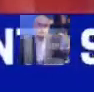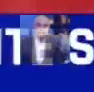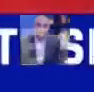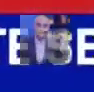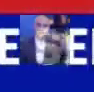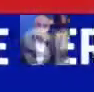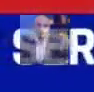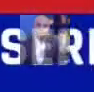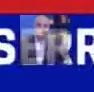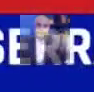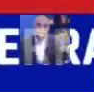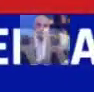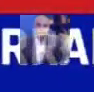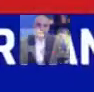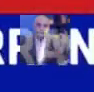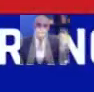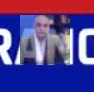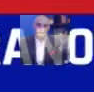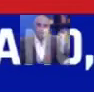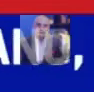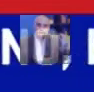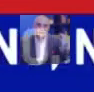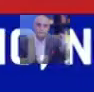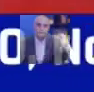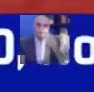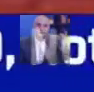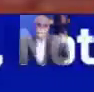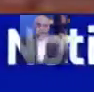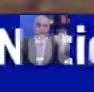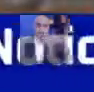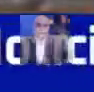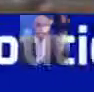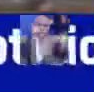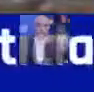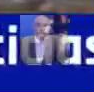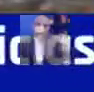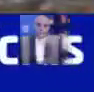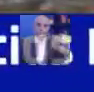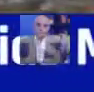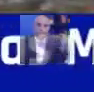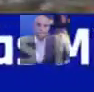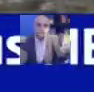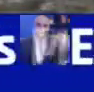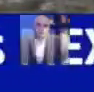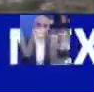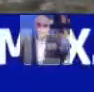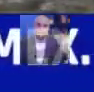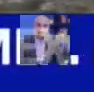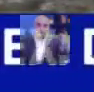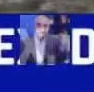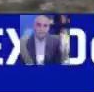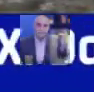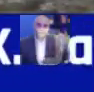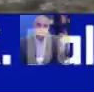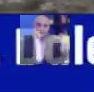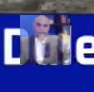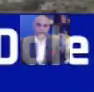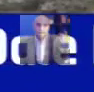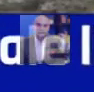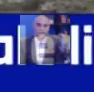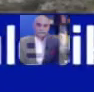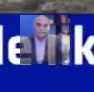los ejidos, de los núcleos agrarios y comuneros, y que de verdad se vuelva una ley